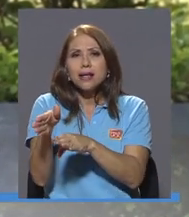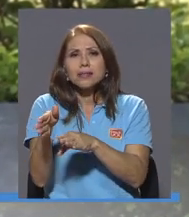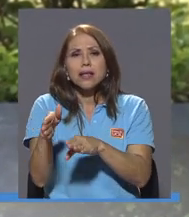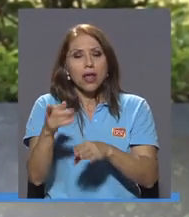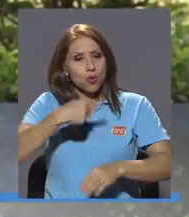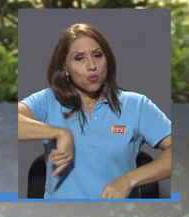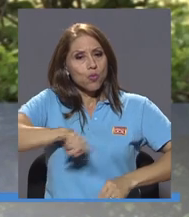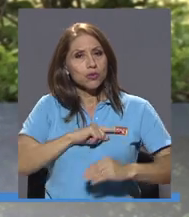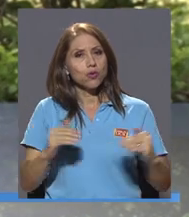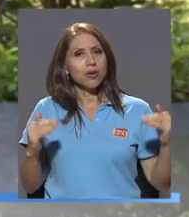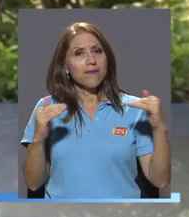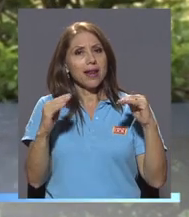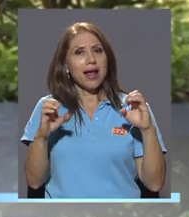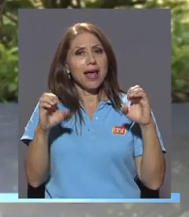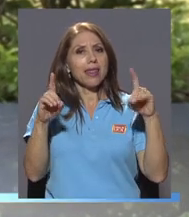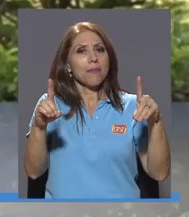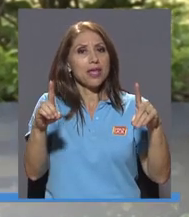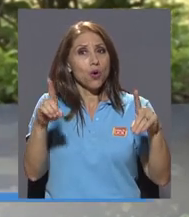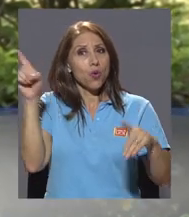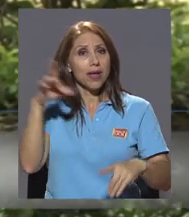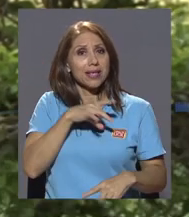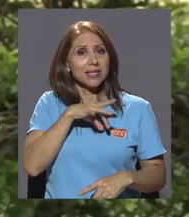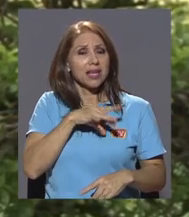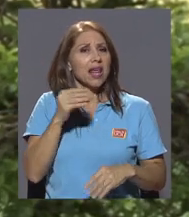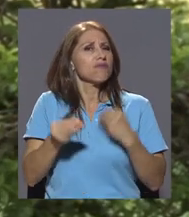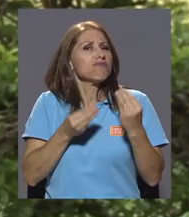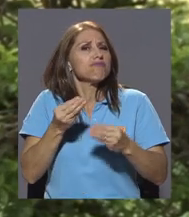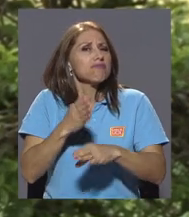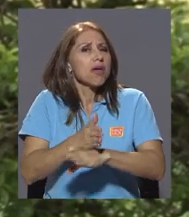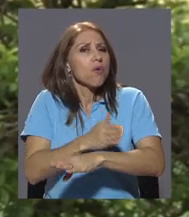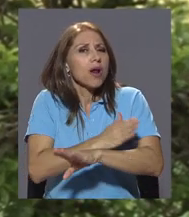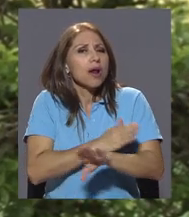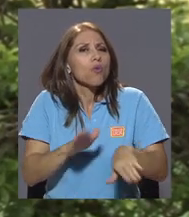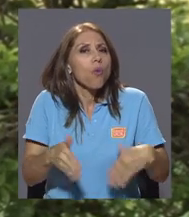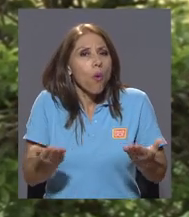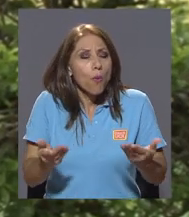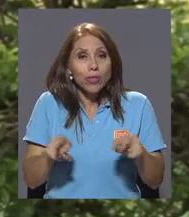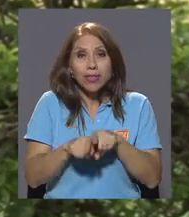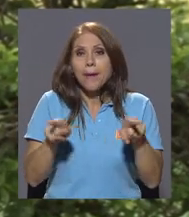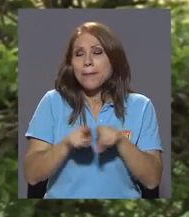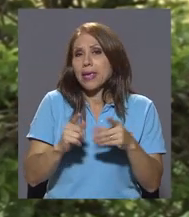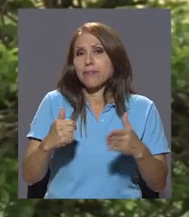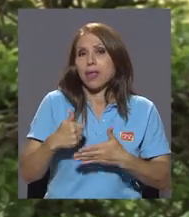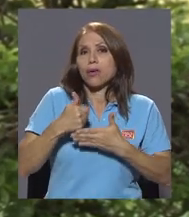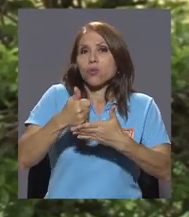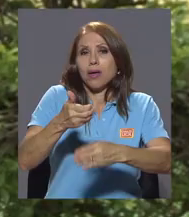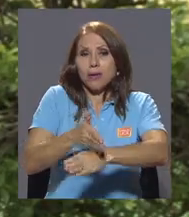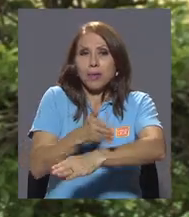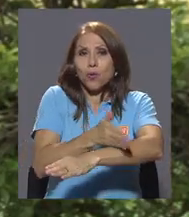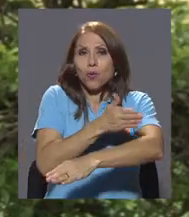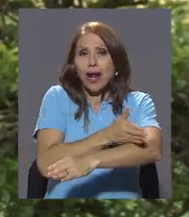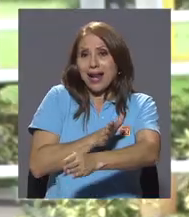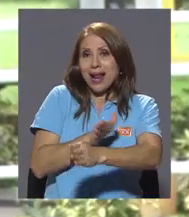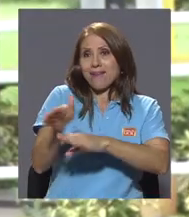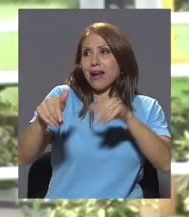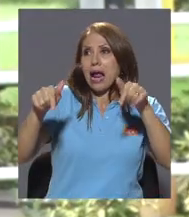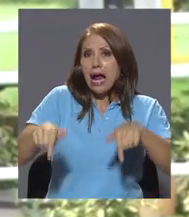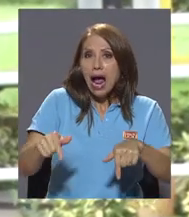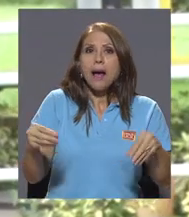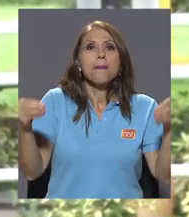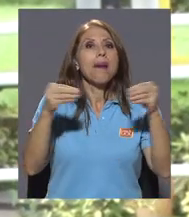nuestro nivel académico en Santiago, cómo podemos mejorar también, ayudar a mejorar la carrera acá, que se haga más